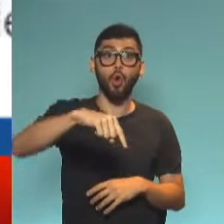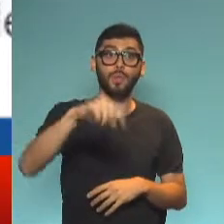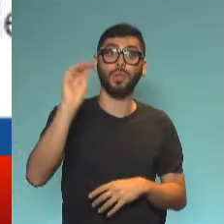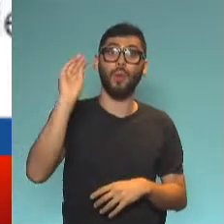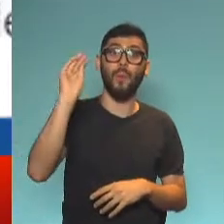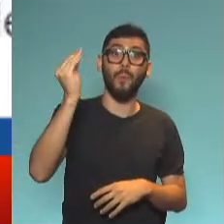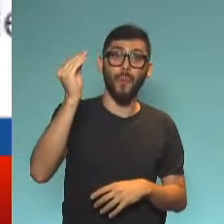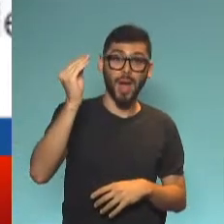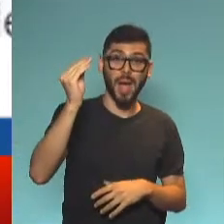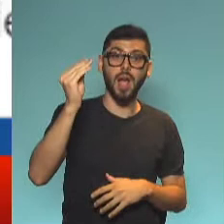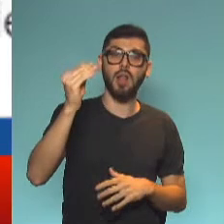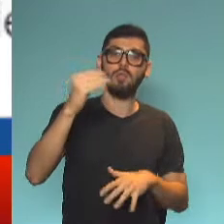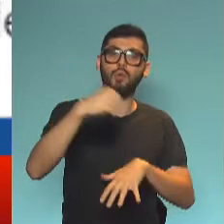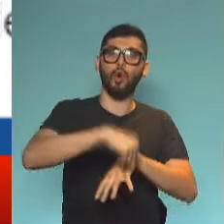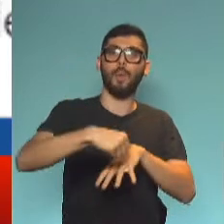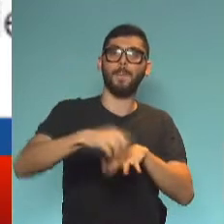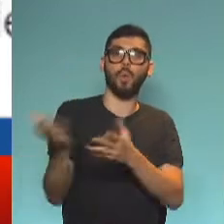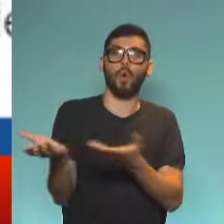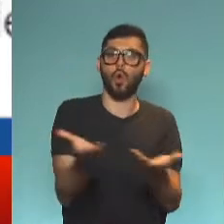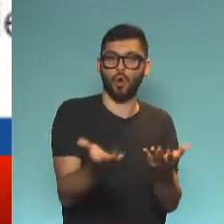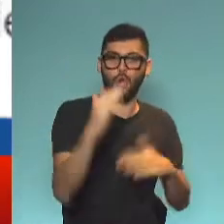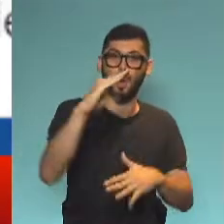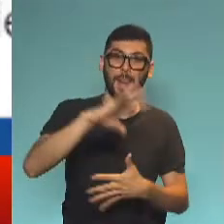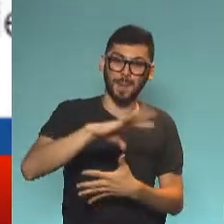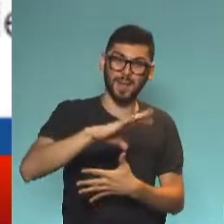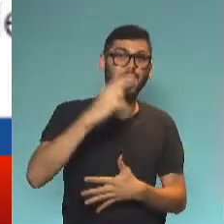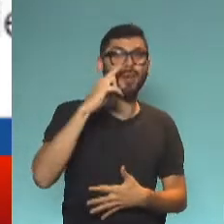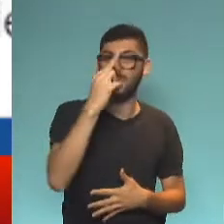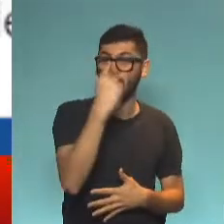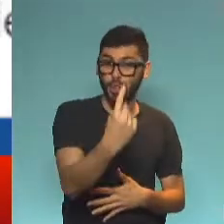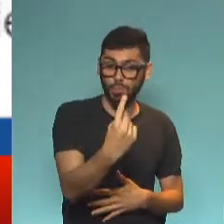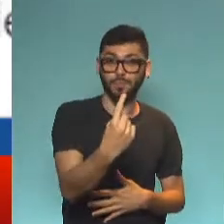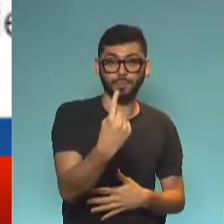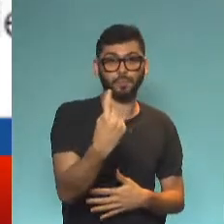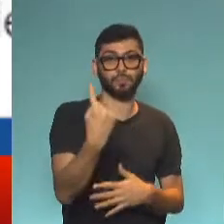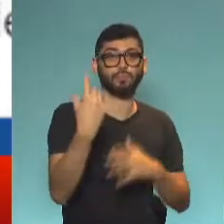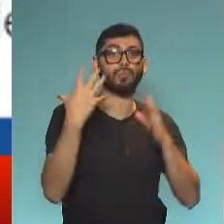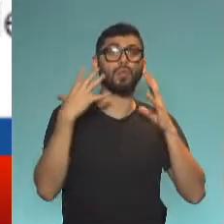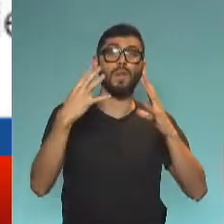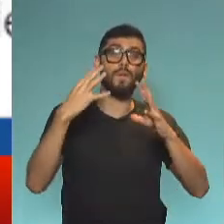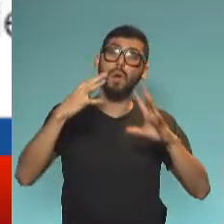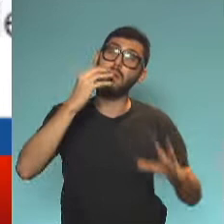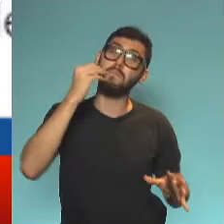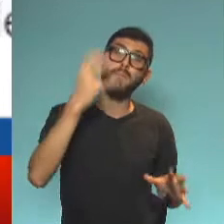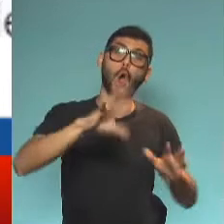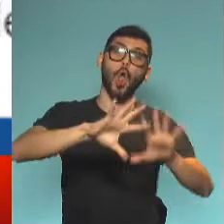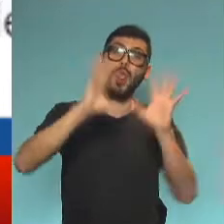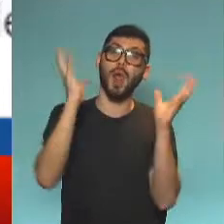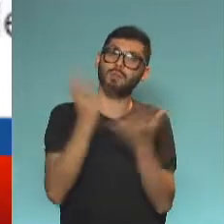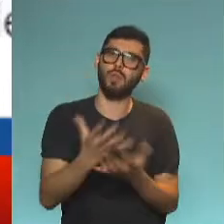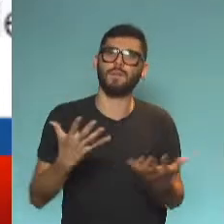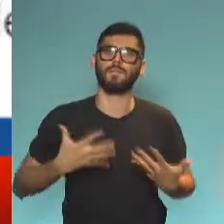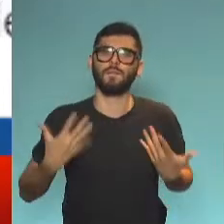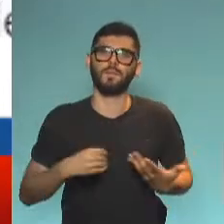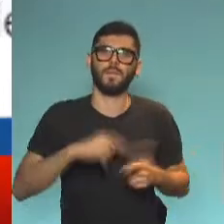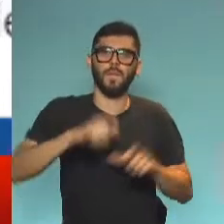Brasil recibirá la Conmebol. Copa América 2021. El mejor fútbol del mundo. Llevará alegría y pasión,